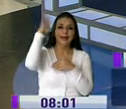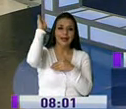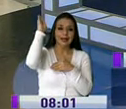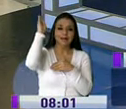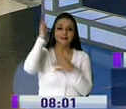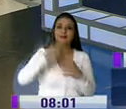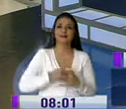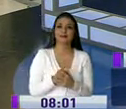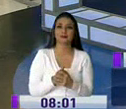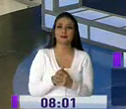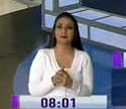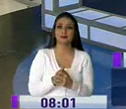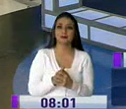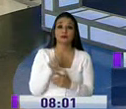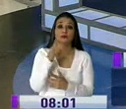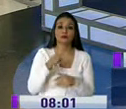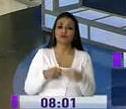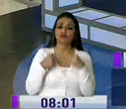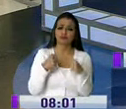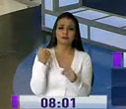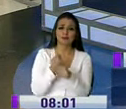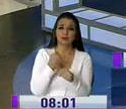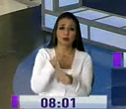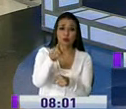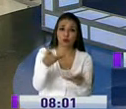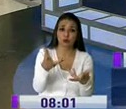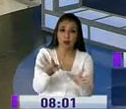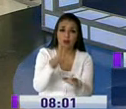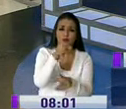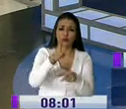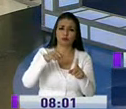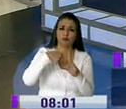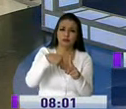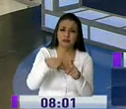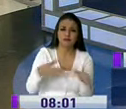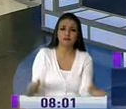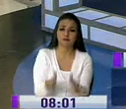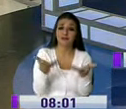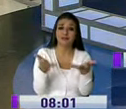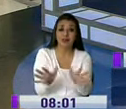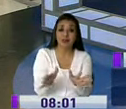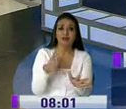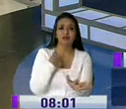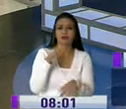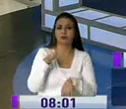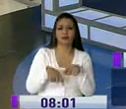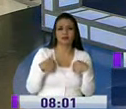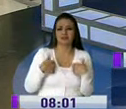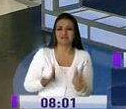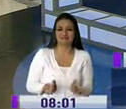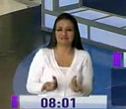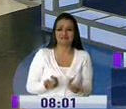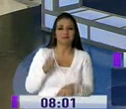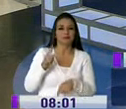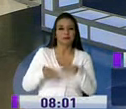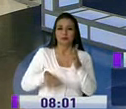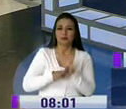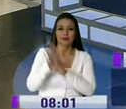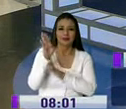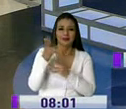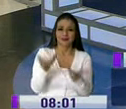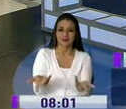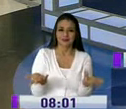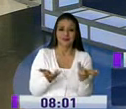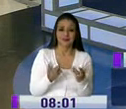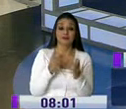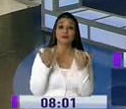ustedes, sin su fuerza de trabajo, sin su energía, sin sus ganas, no salimos a ningún lado. No podemos generar cosas. Así es, y